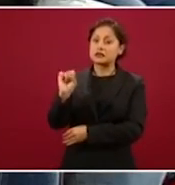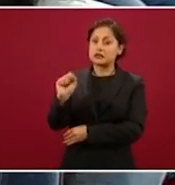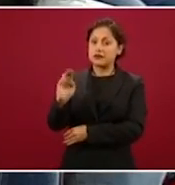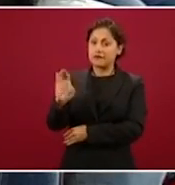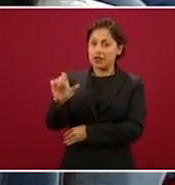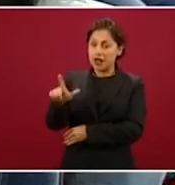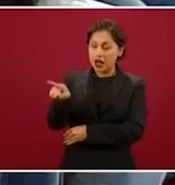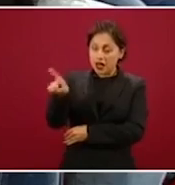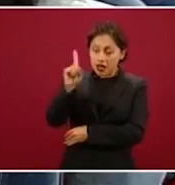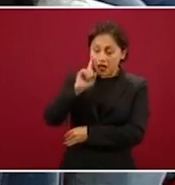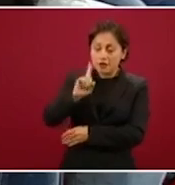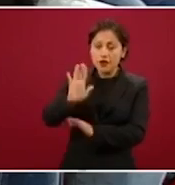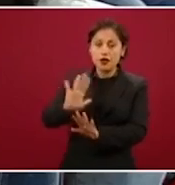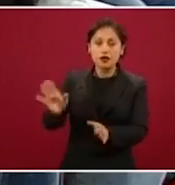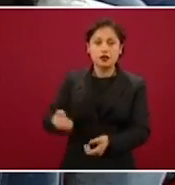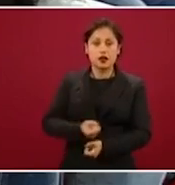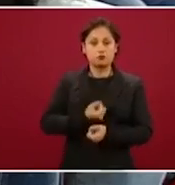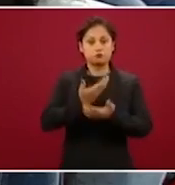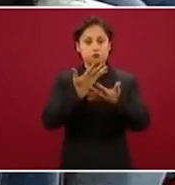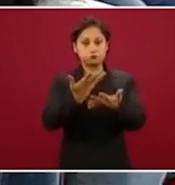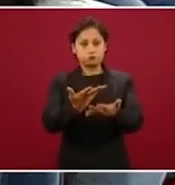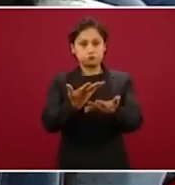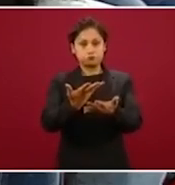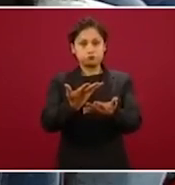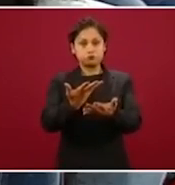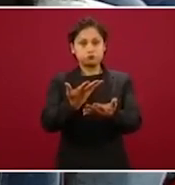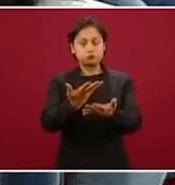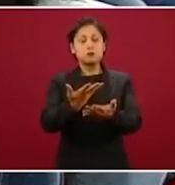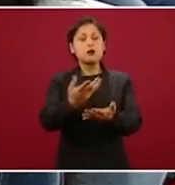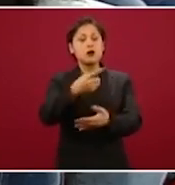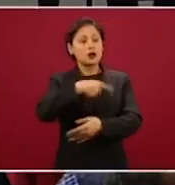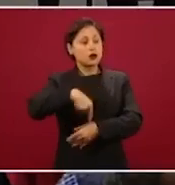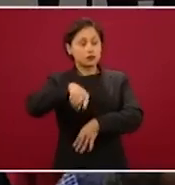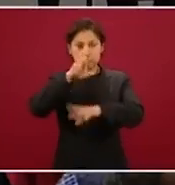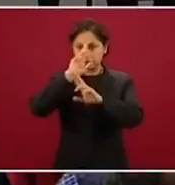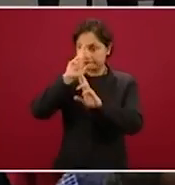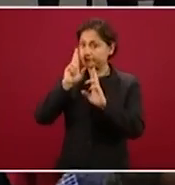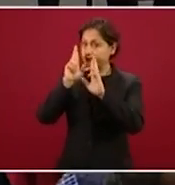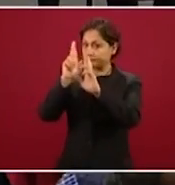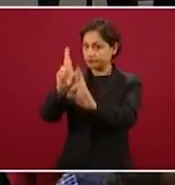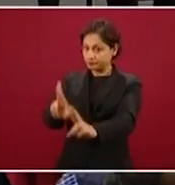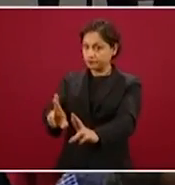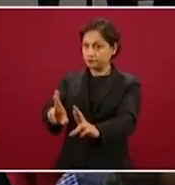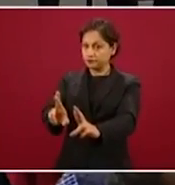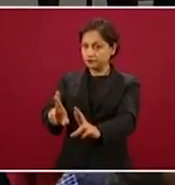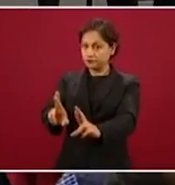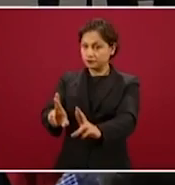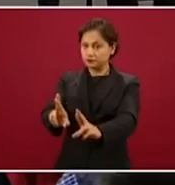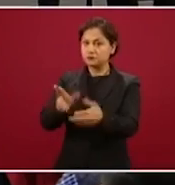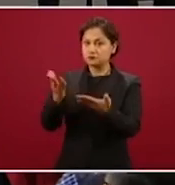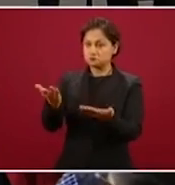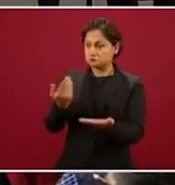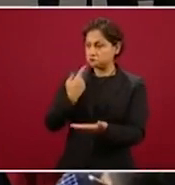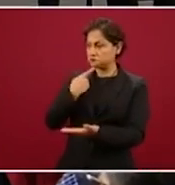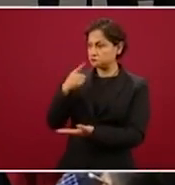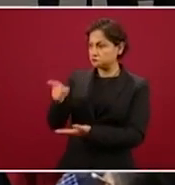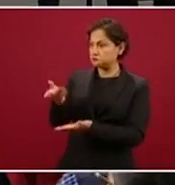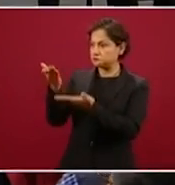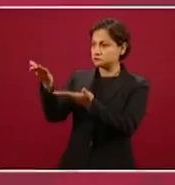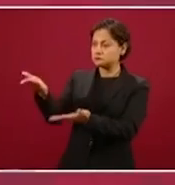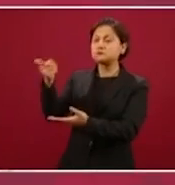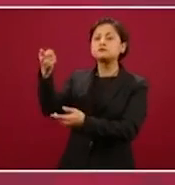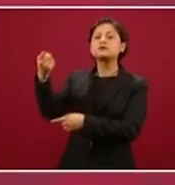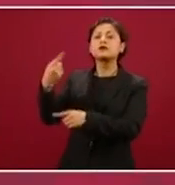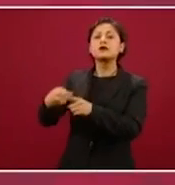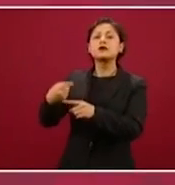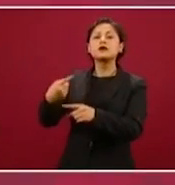expresó, merece respeto y la instancia legal correspondiente y